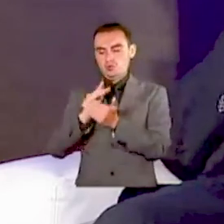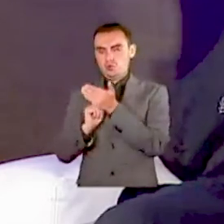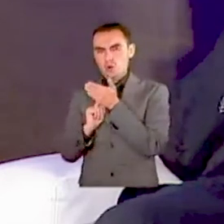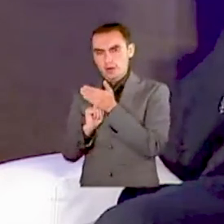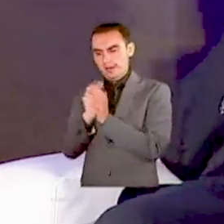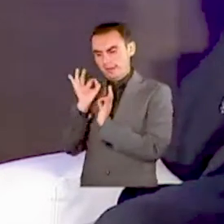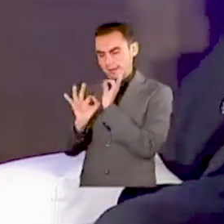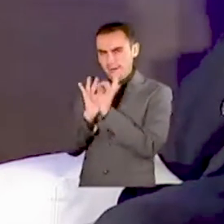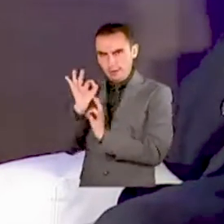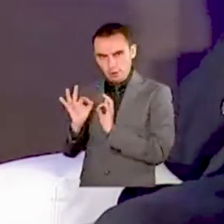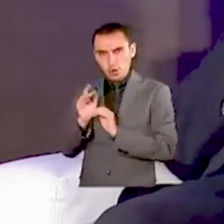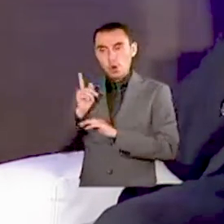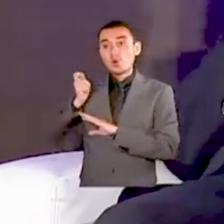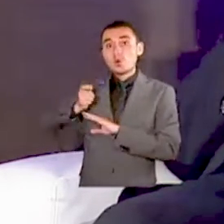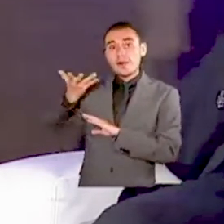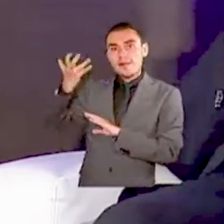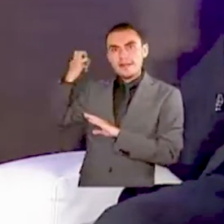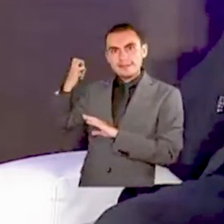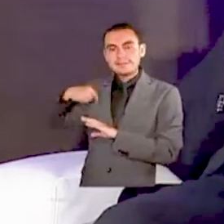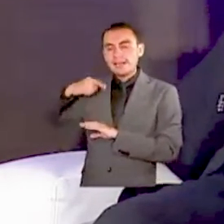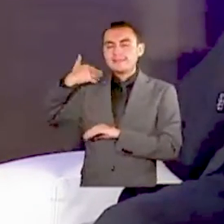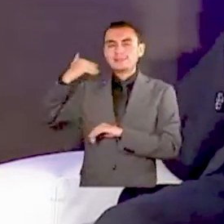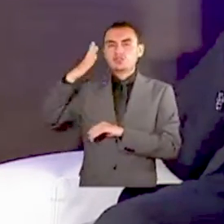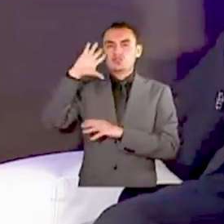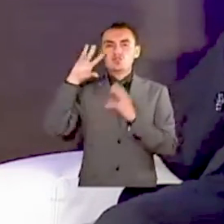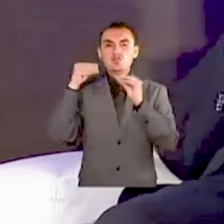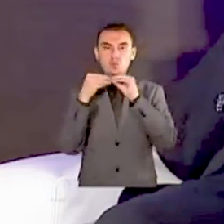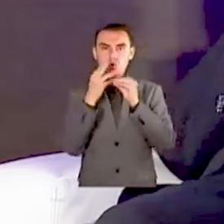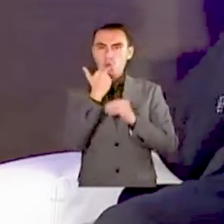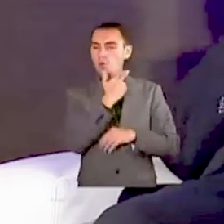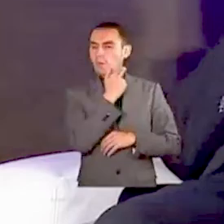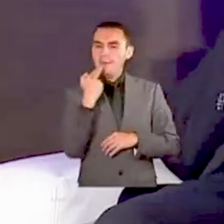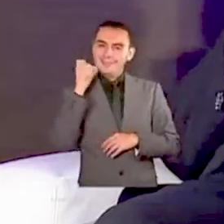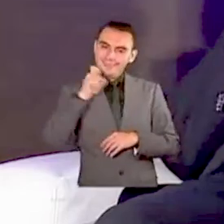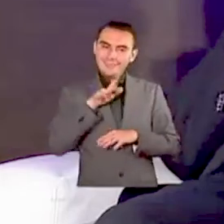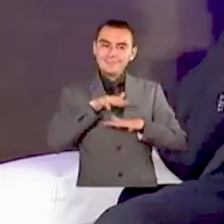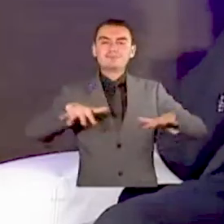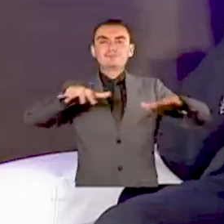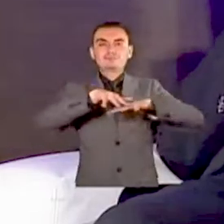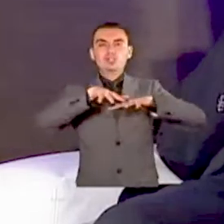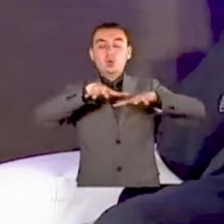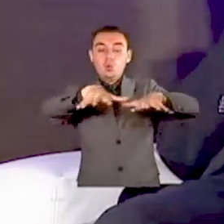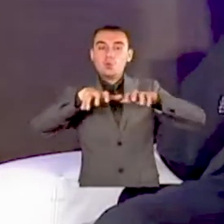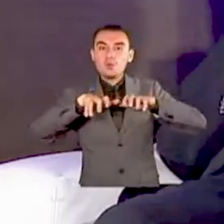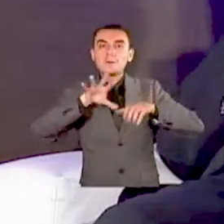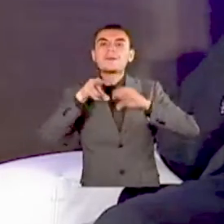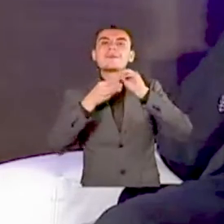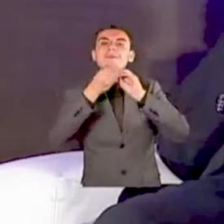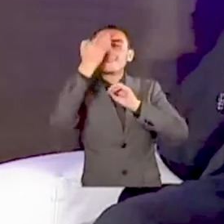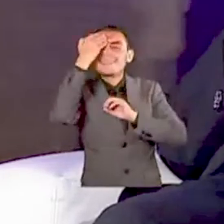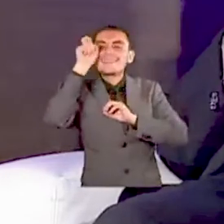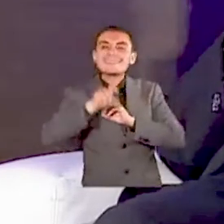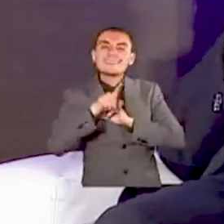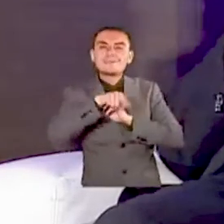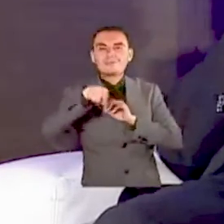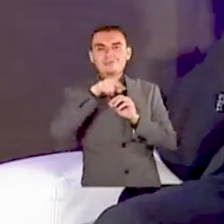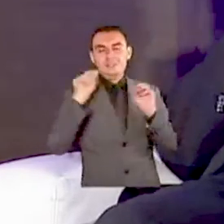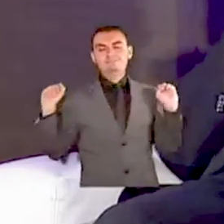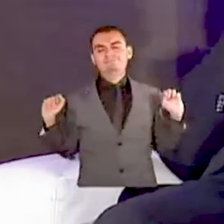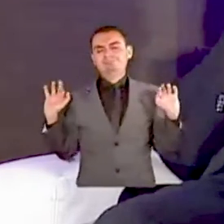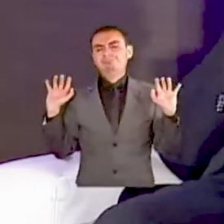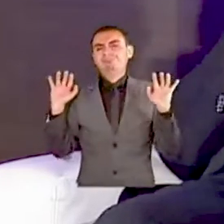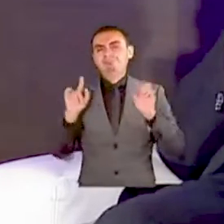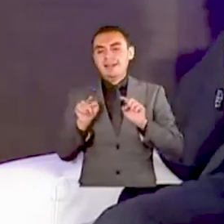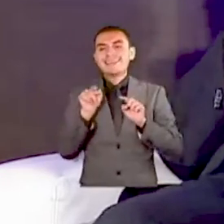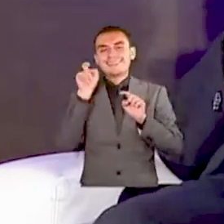los compromisos que asumieron, pues deben estar en este escenario, pero que además son absolutamente imprescindibles, porque